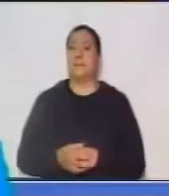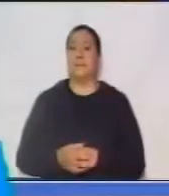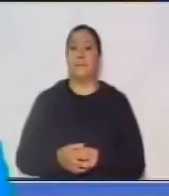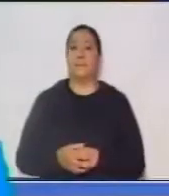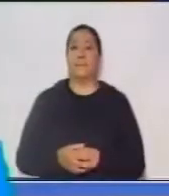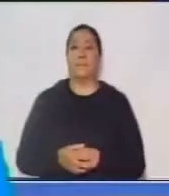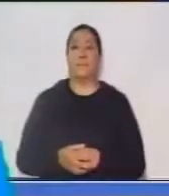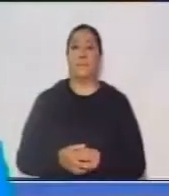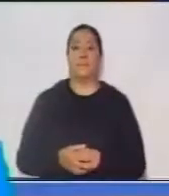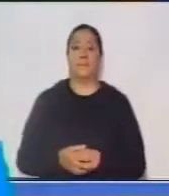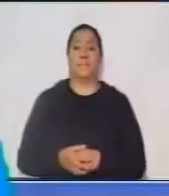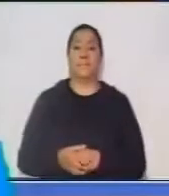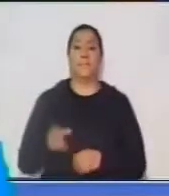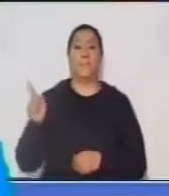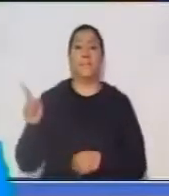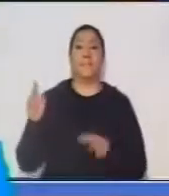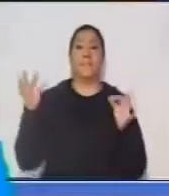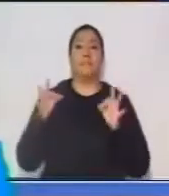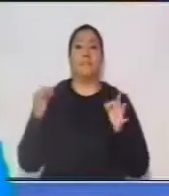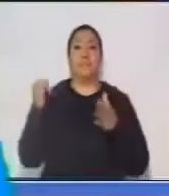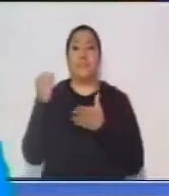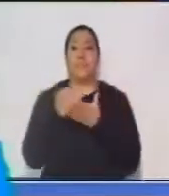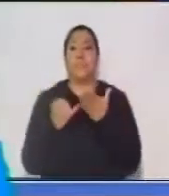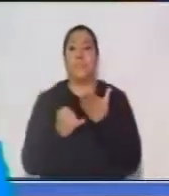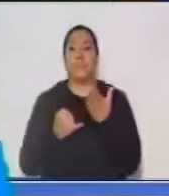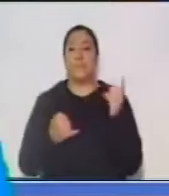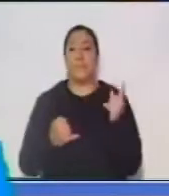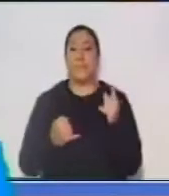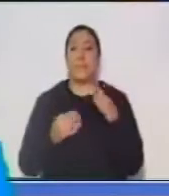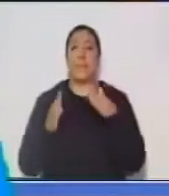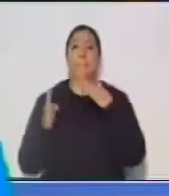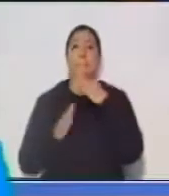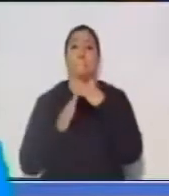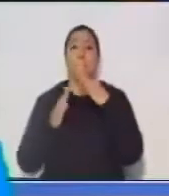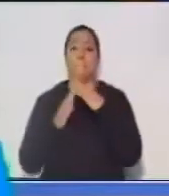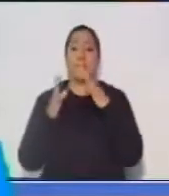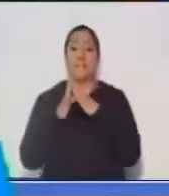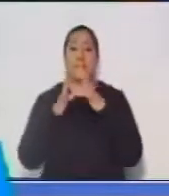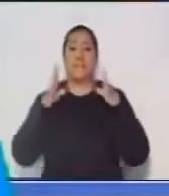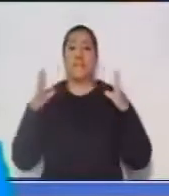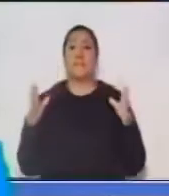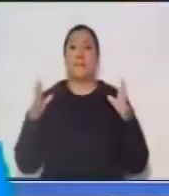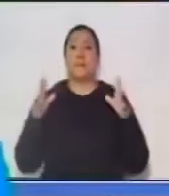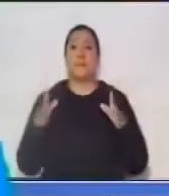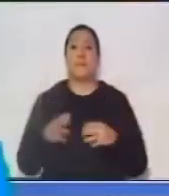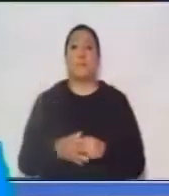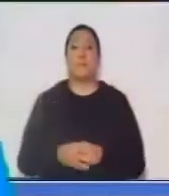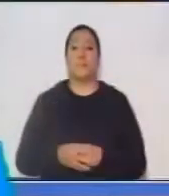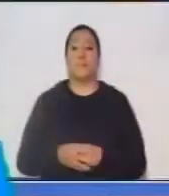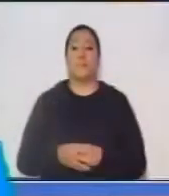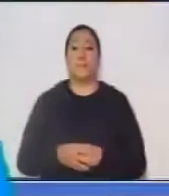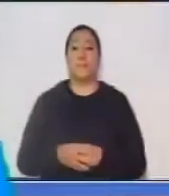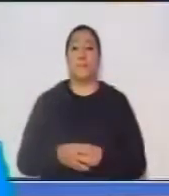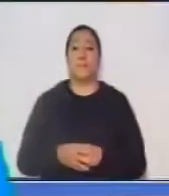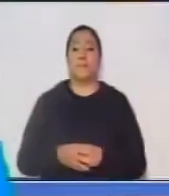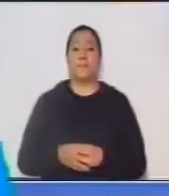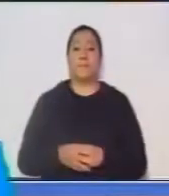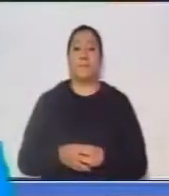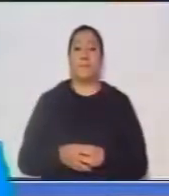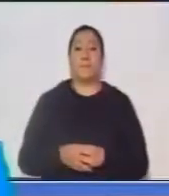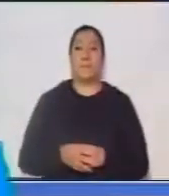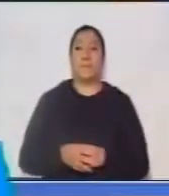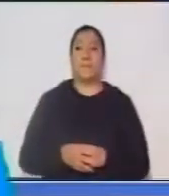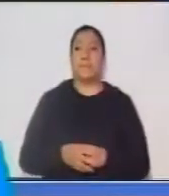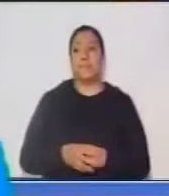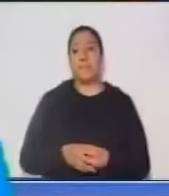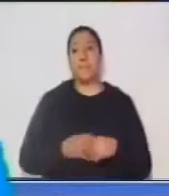En nuestra construcción, la base mayor va a ser la base